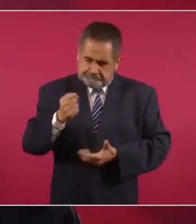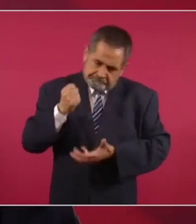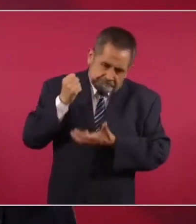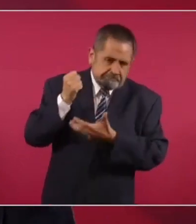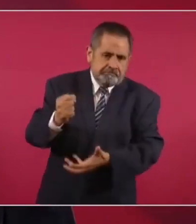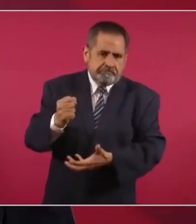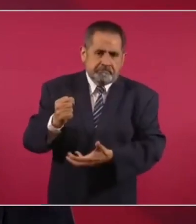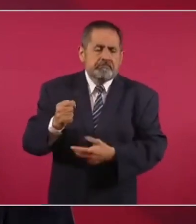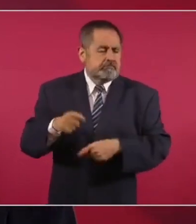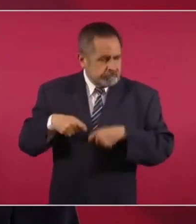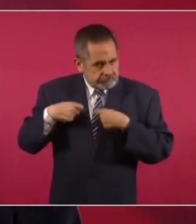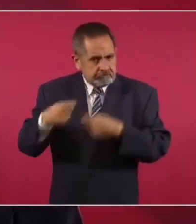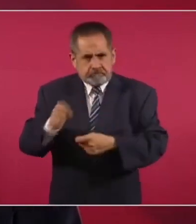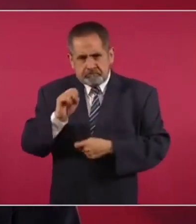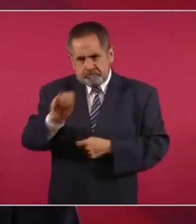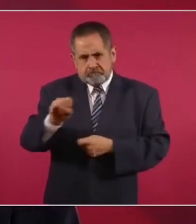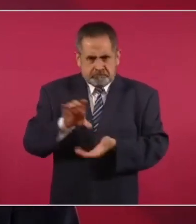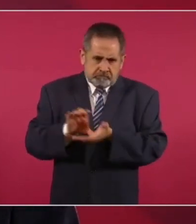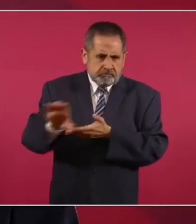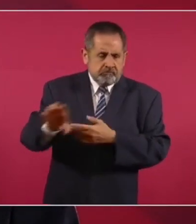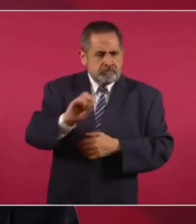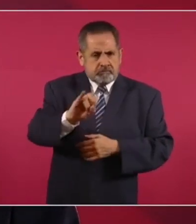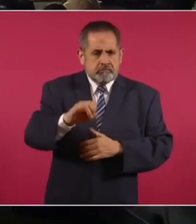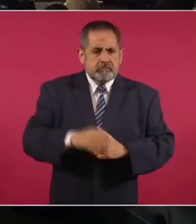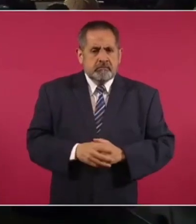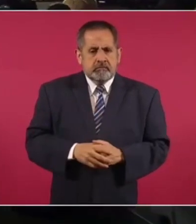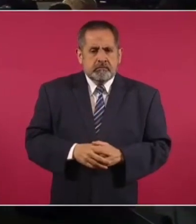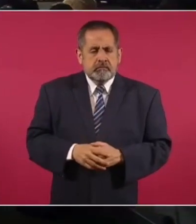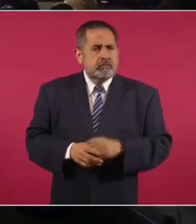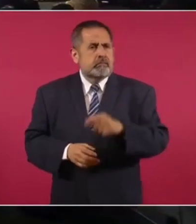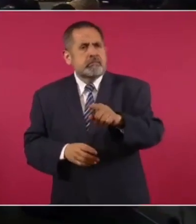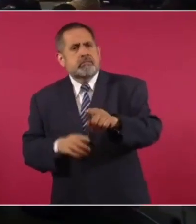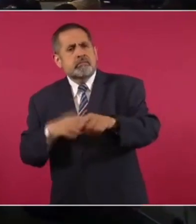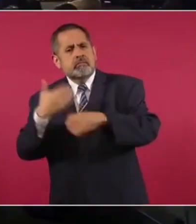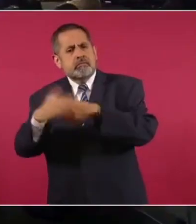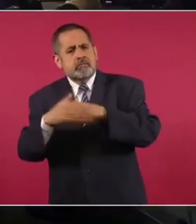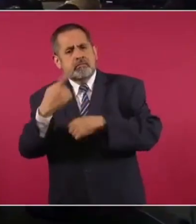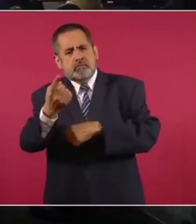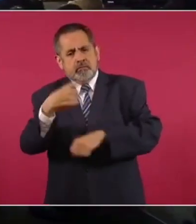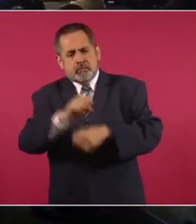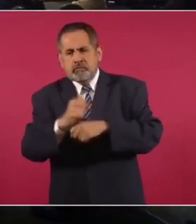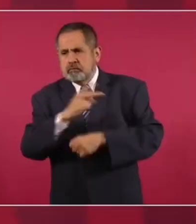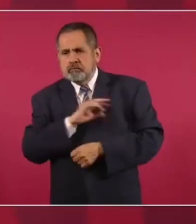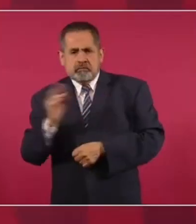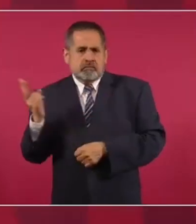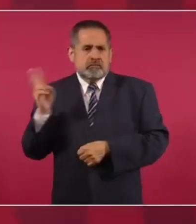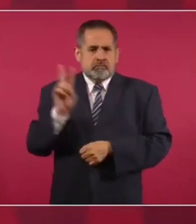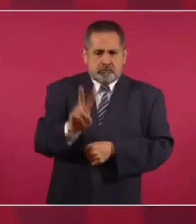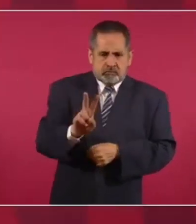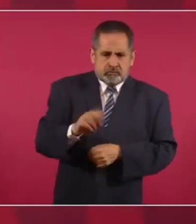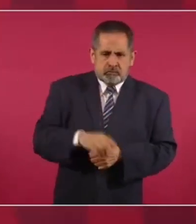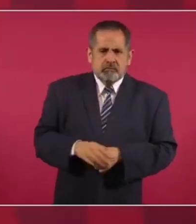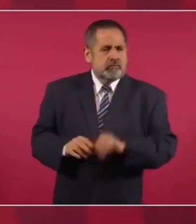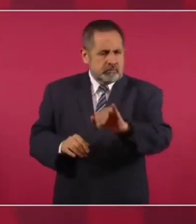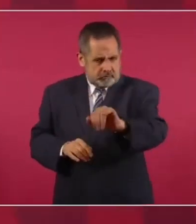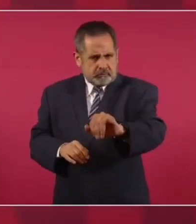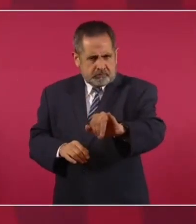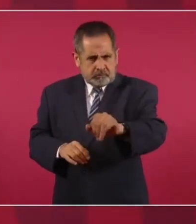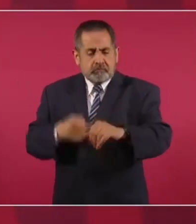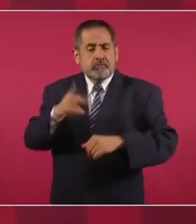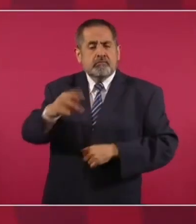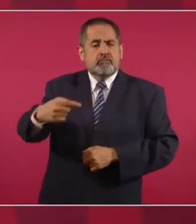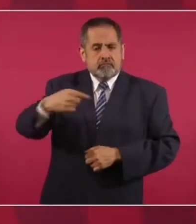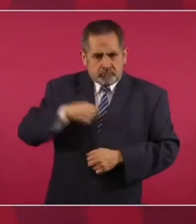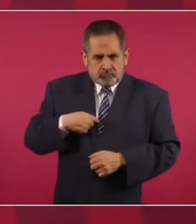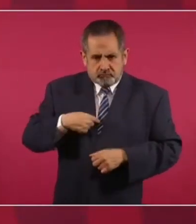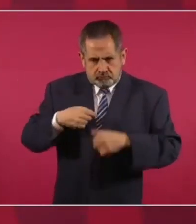y hay presupuesto. ¿Podrían acudir ellos la próxima semana a informar? Sí, pero yo le voy a dar más información porque